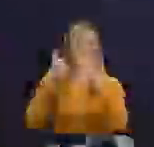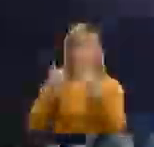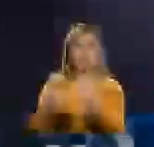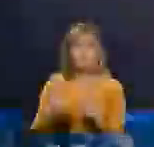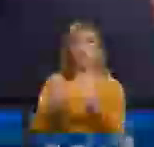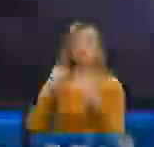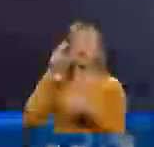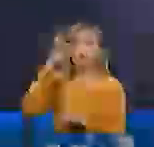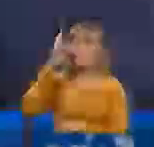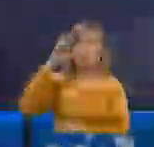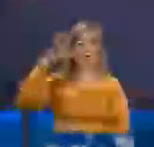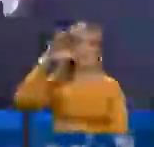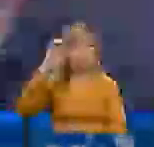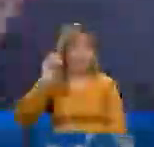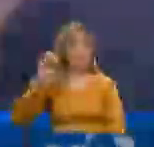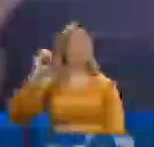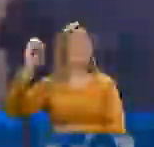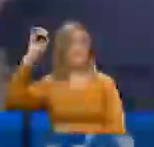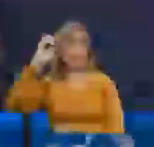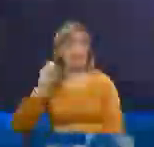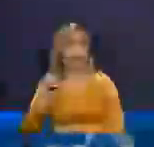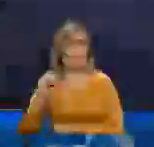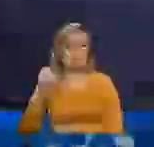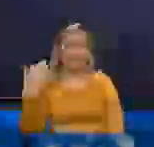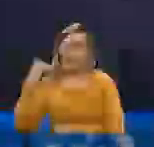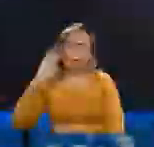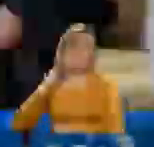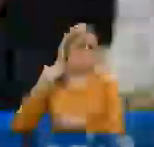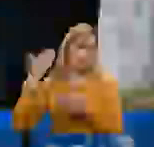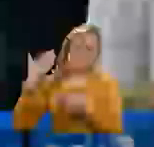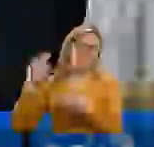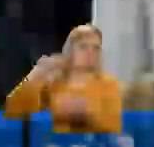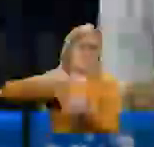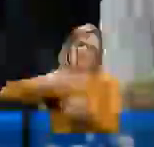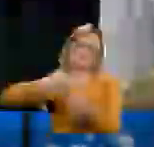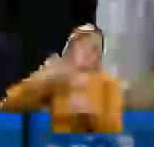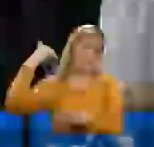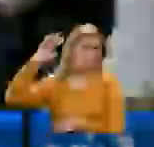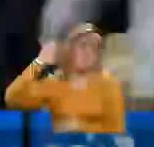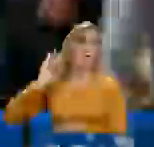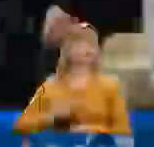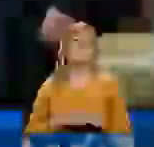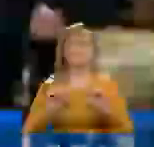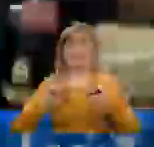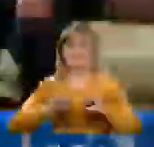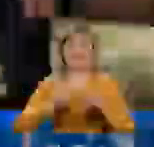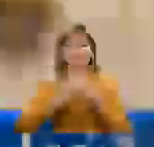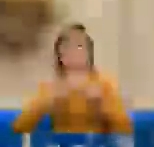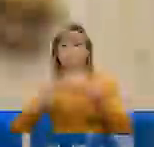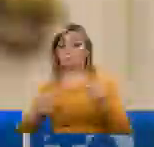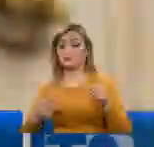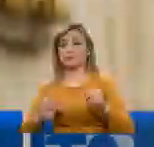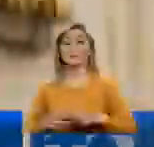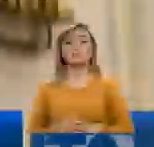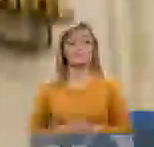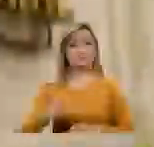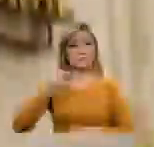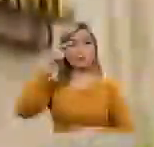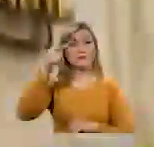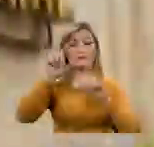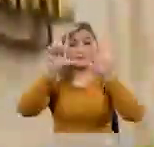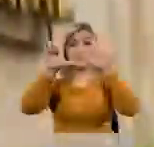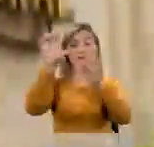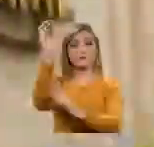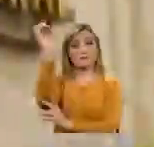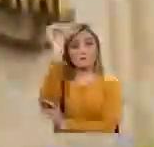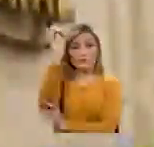cuales el 70% ya ha tenido alguna participación electoral anterior, podrían declinar. El próximo 7 de